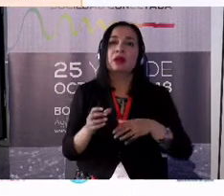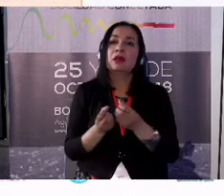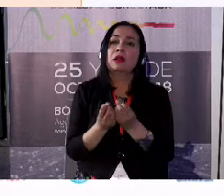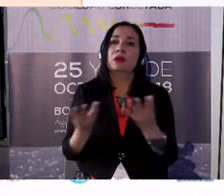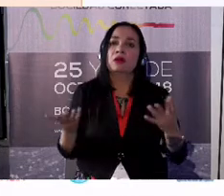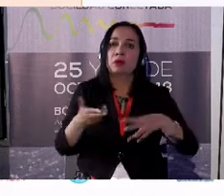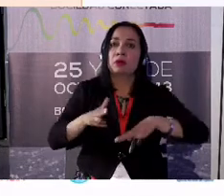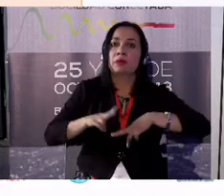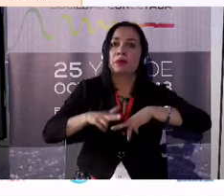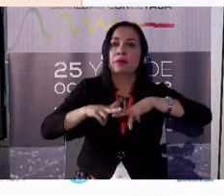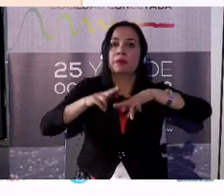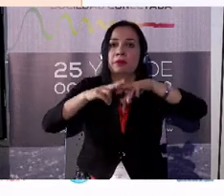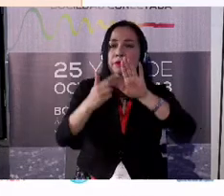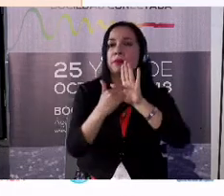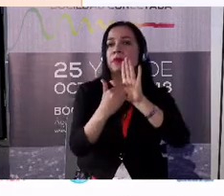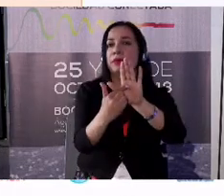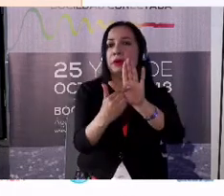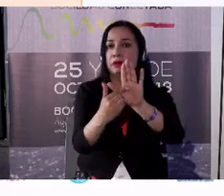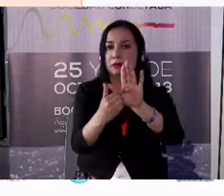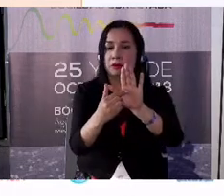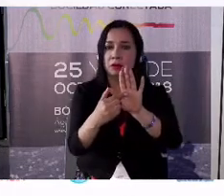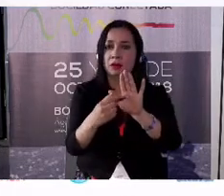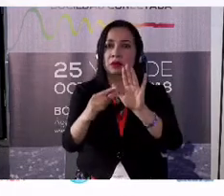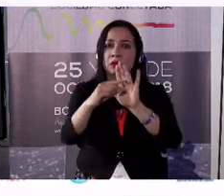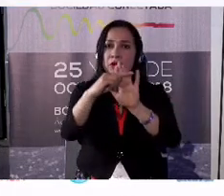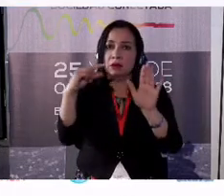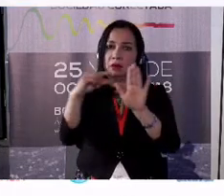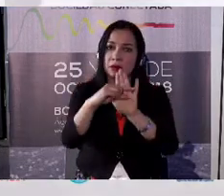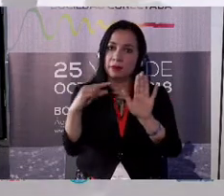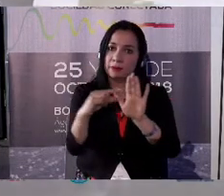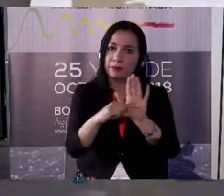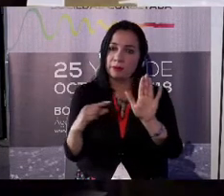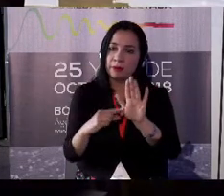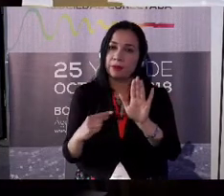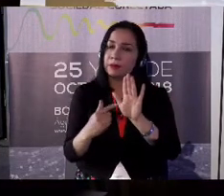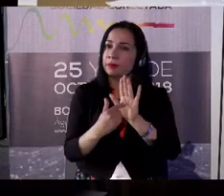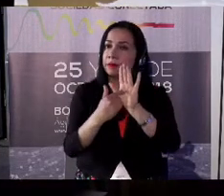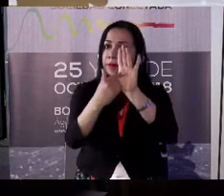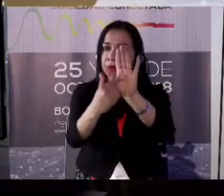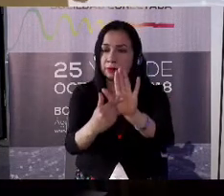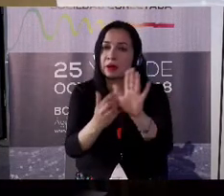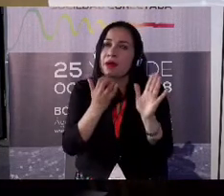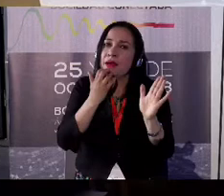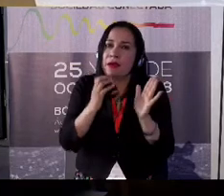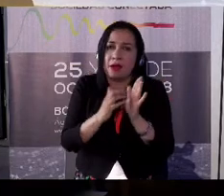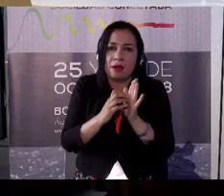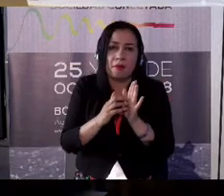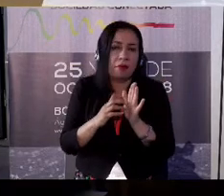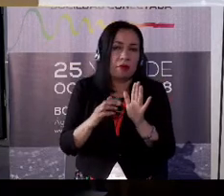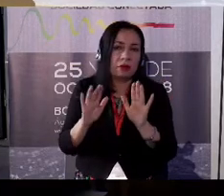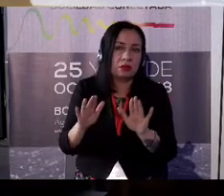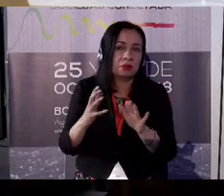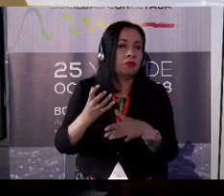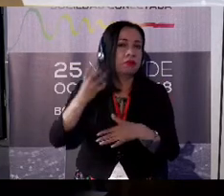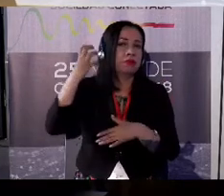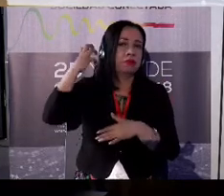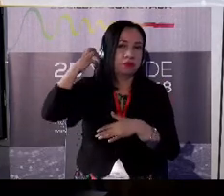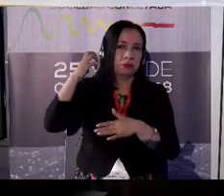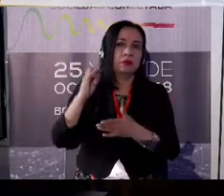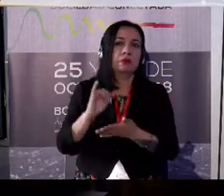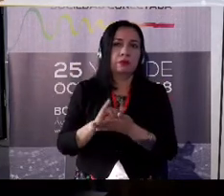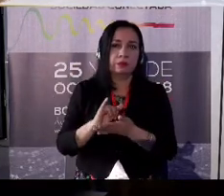los indicadores. Y un ejemplo más cercano, pero que está en el pasado,